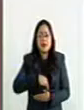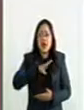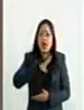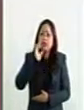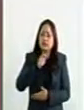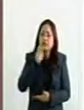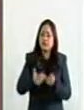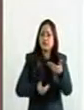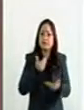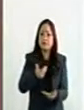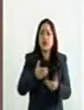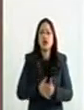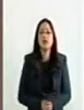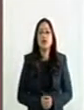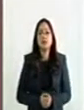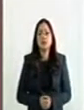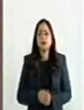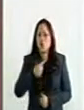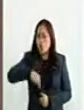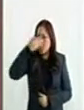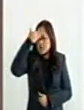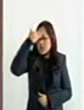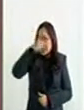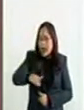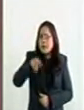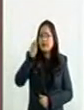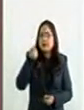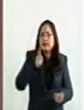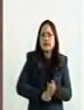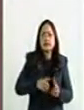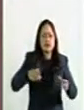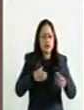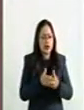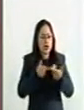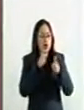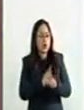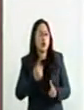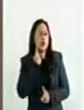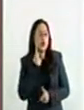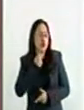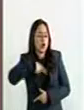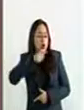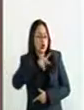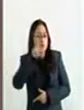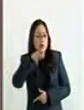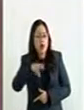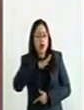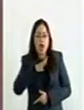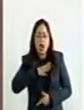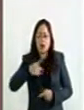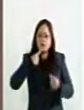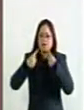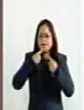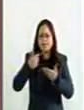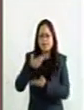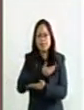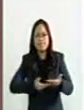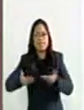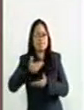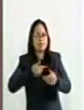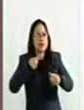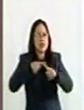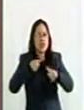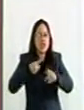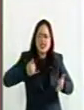entrega. Para nadie es desconocido que al interior de nuestro grupo parlamentario se dio un fuerte debate para definir por quién